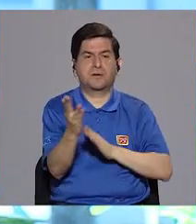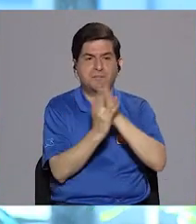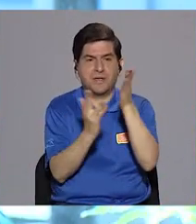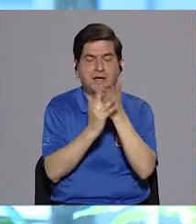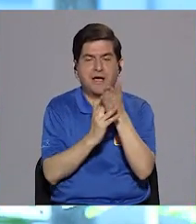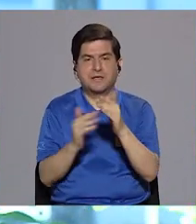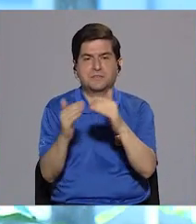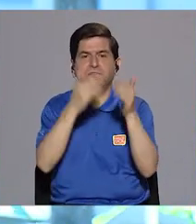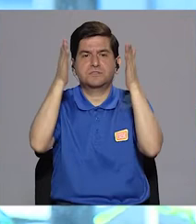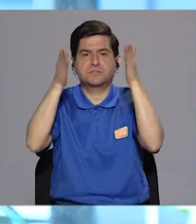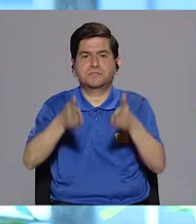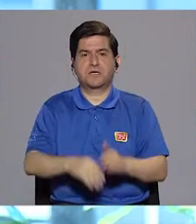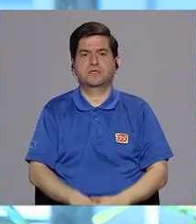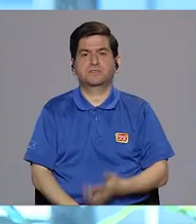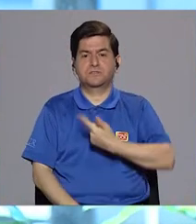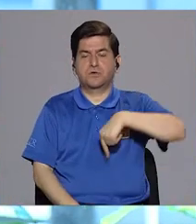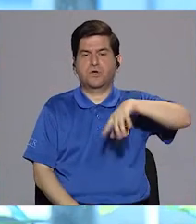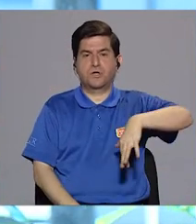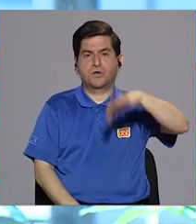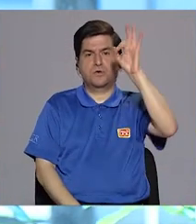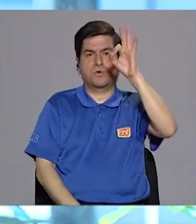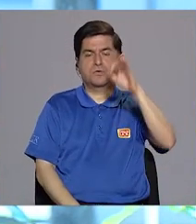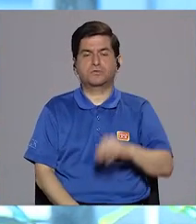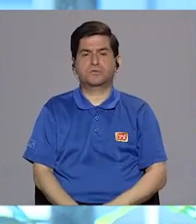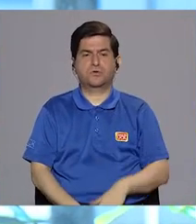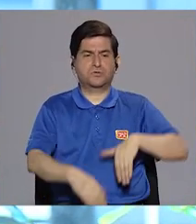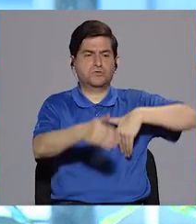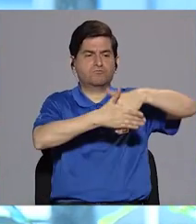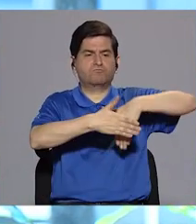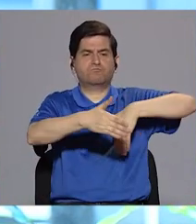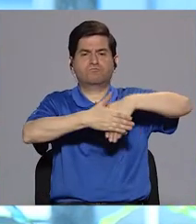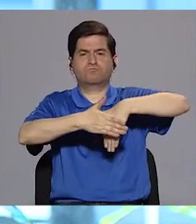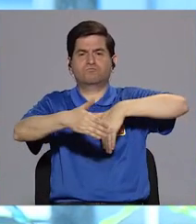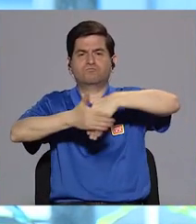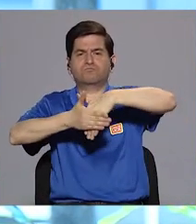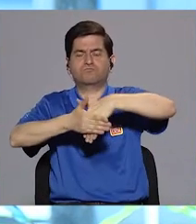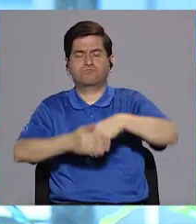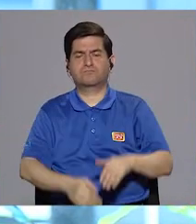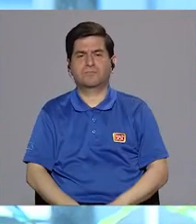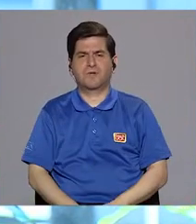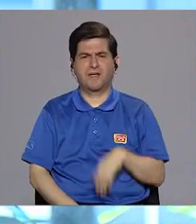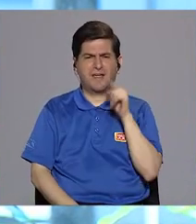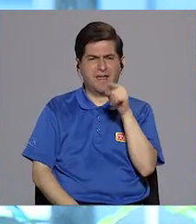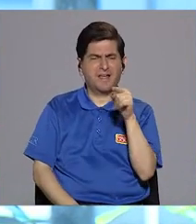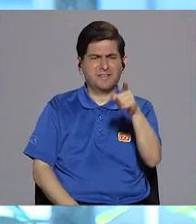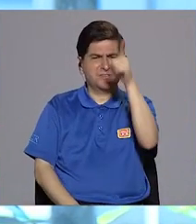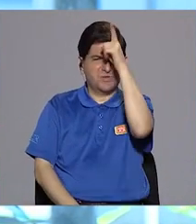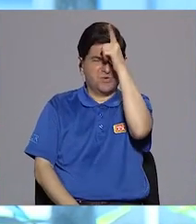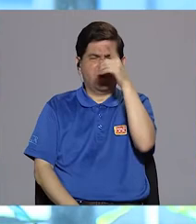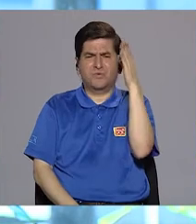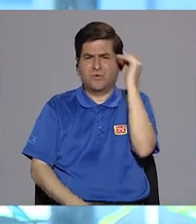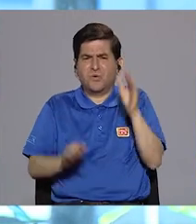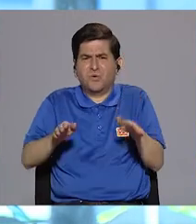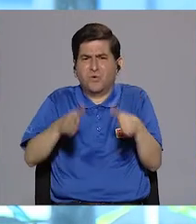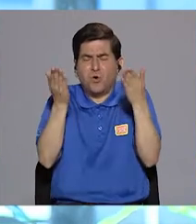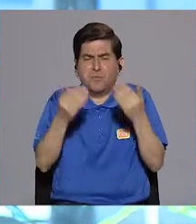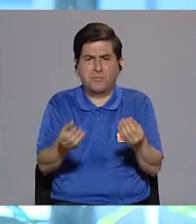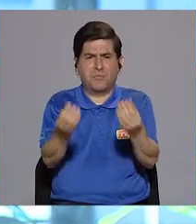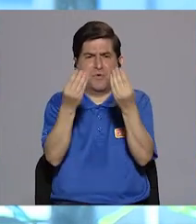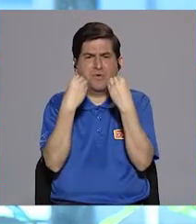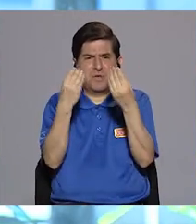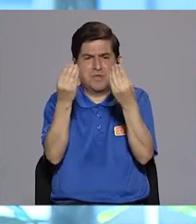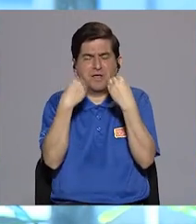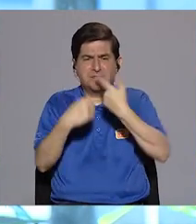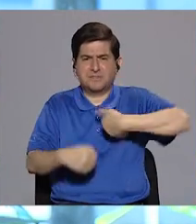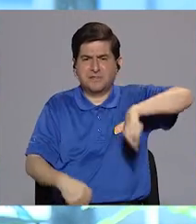en el acceso a la ciudadanía nos encontramos uh-huh. puertas que se cierran. ¿Cómo se vive esto en Alemania y qué